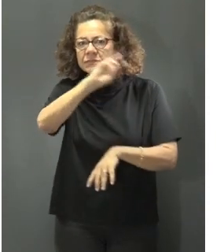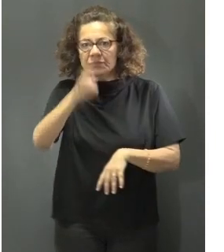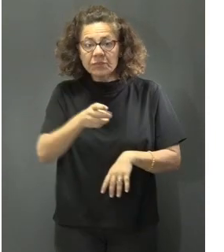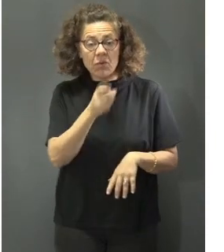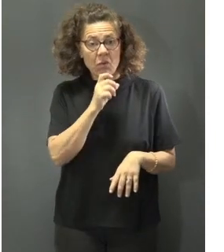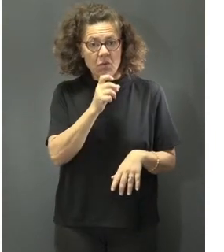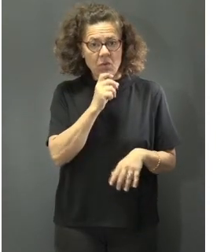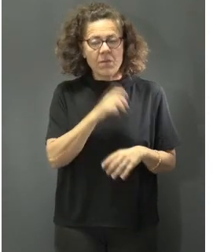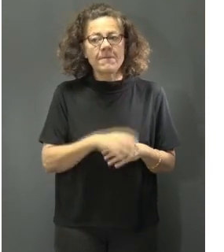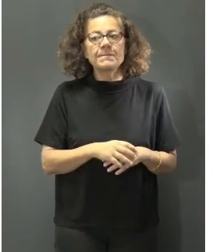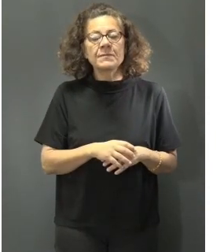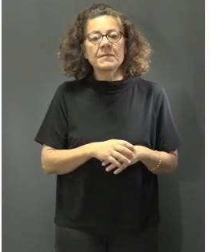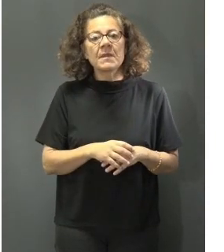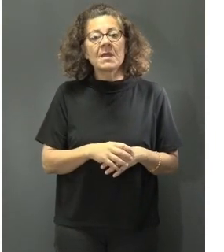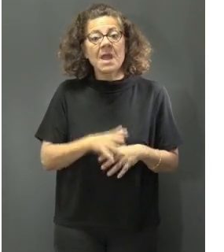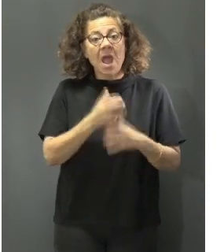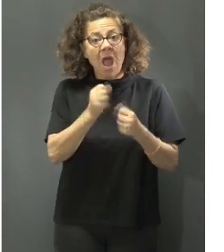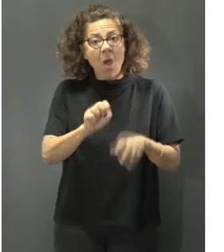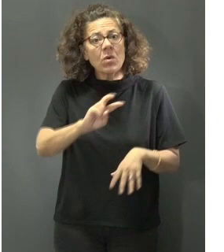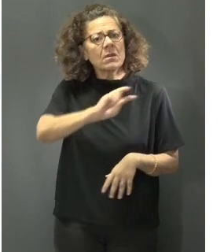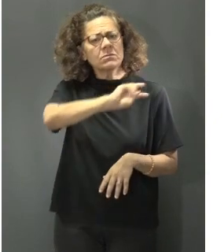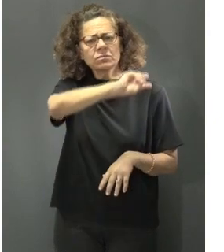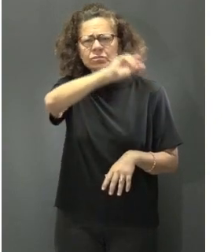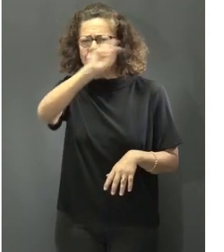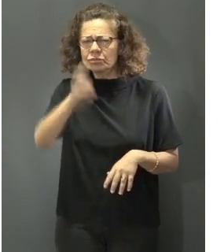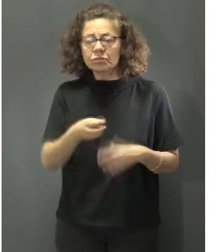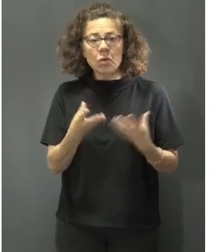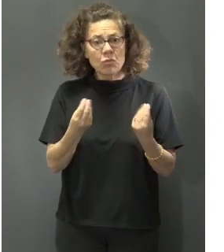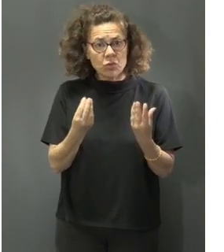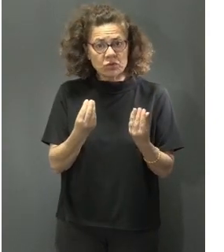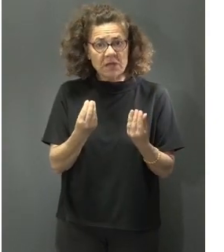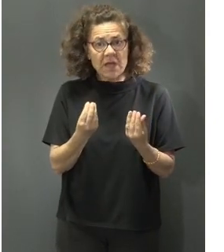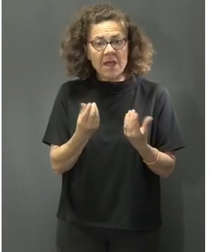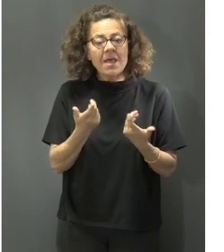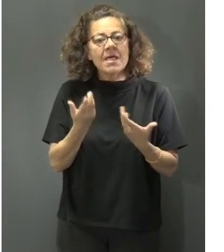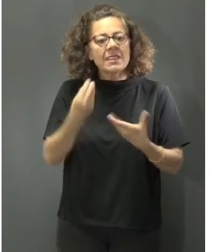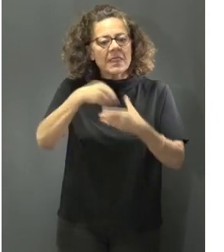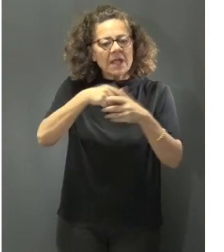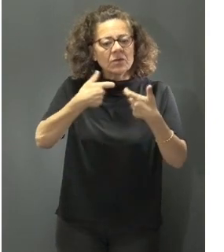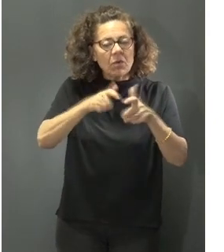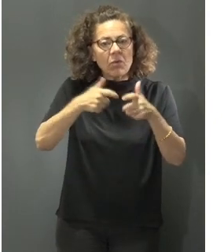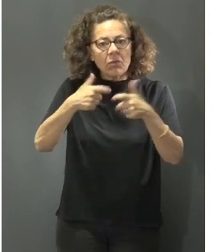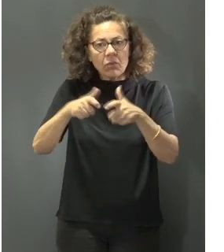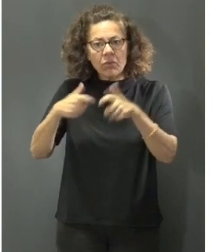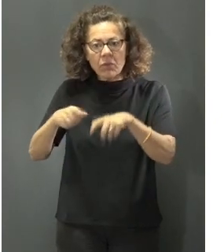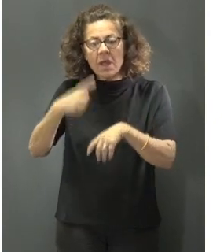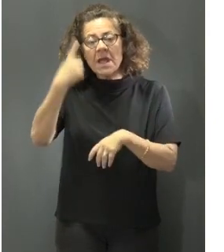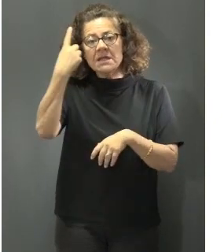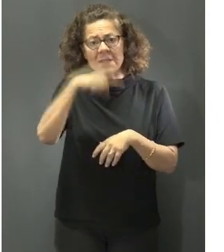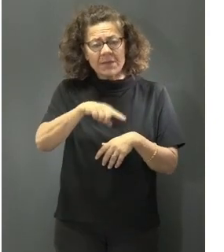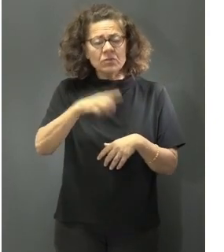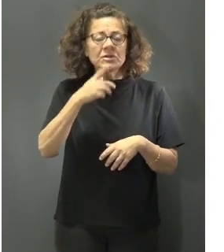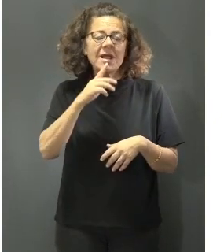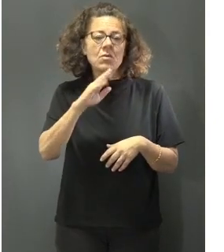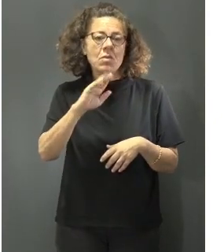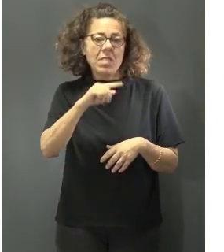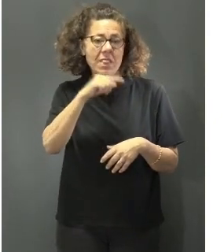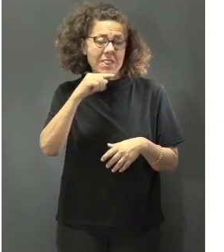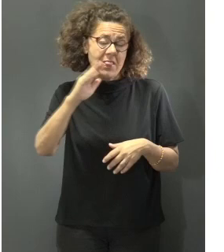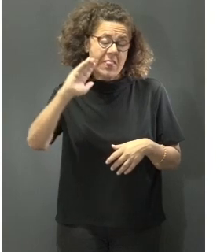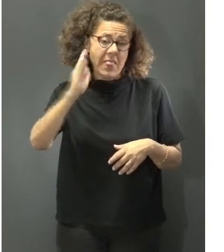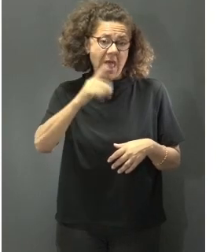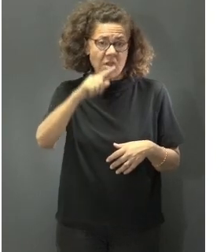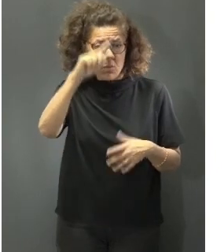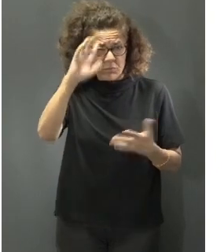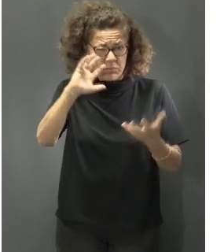a pesar de la gran diversidad que hay, incluso dentro de cada colectivo, sabemos, por ejemplo, que en daño cerebral adquirido pues puede haber